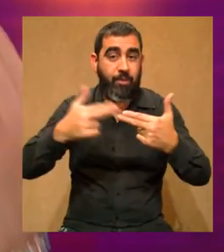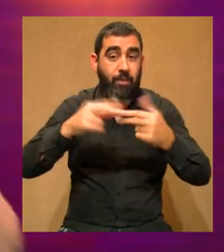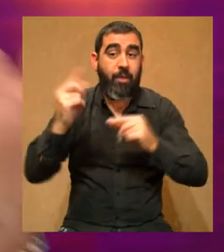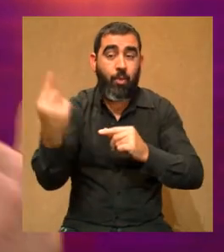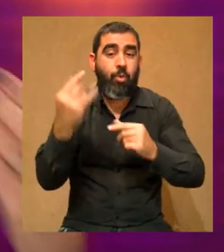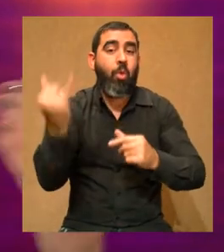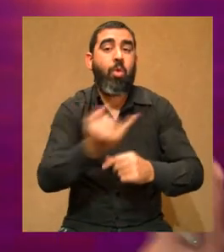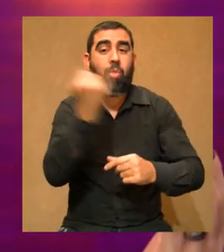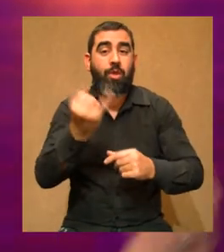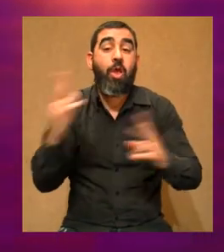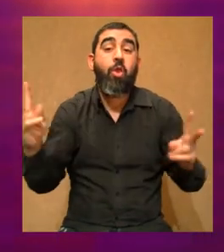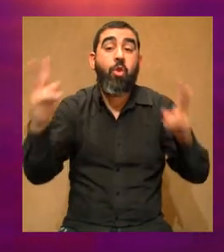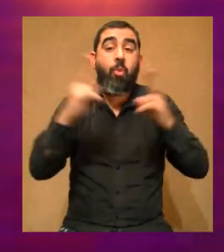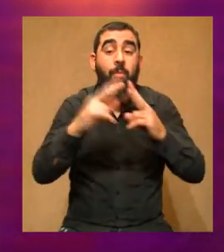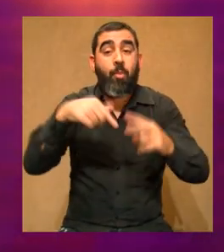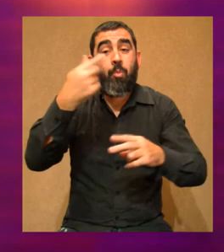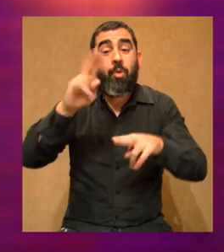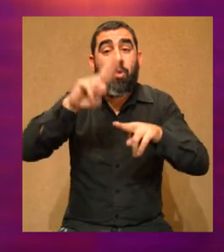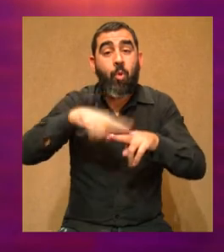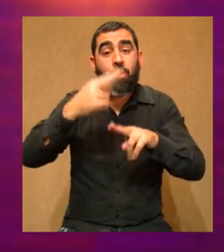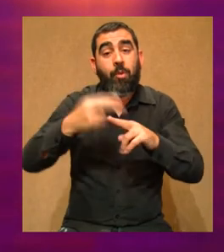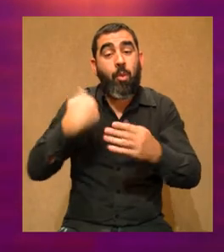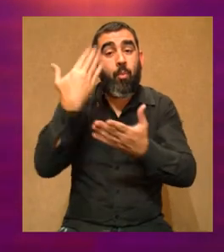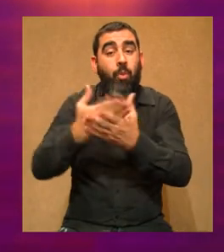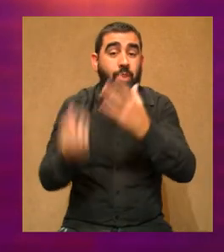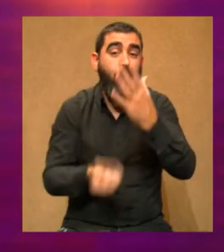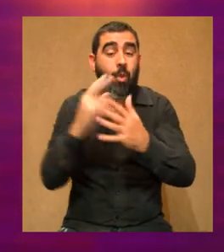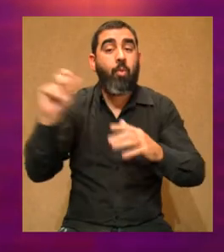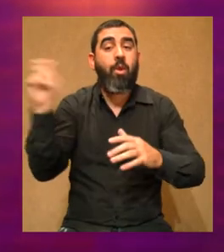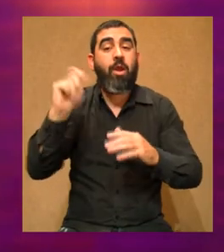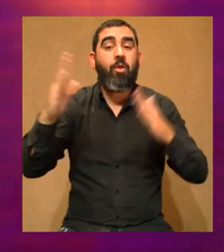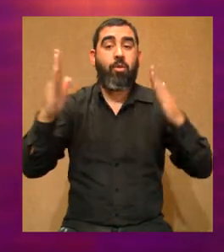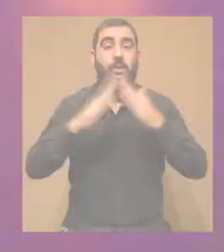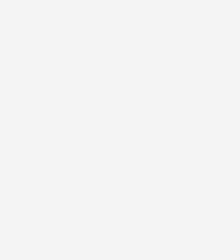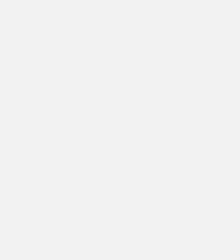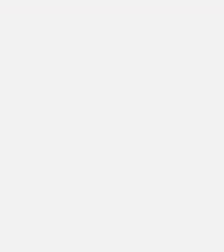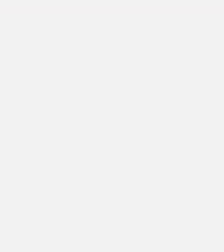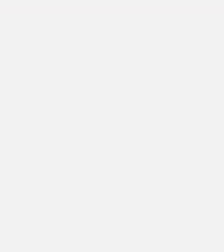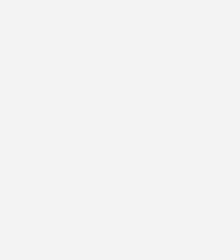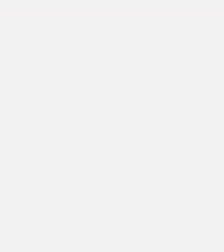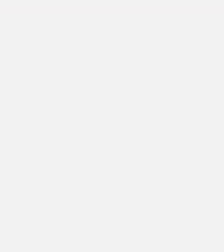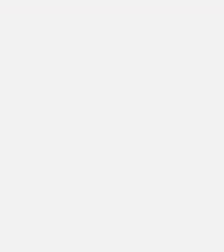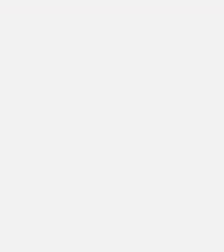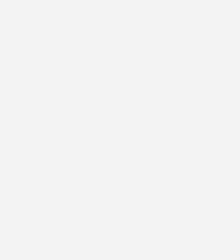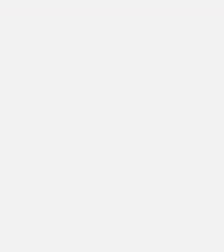a medida que vayan pasando los días ya nos veremos pronto entonces con otra entrega de recreo en casa